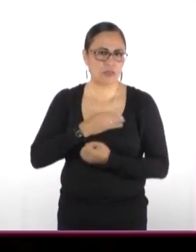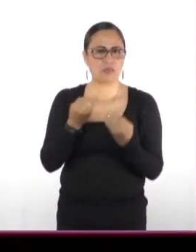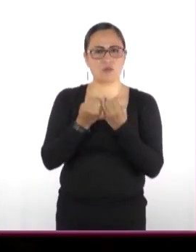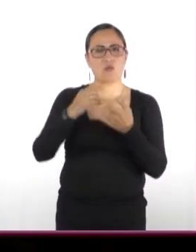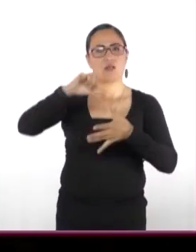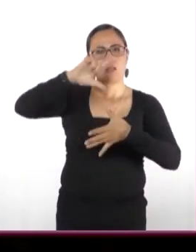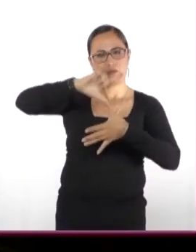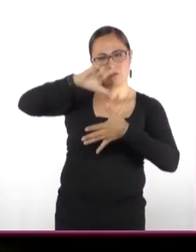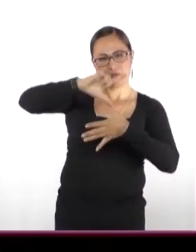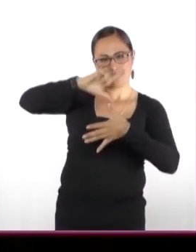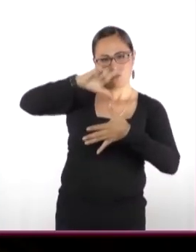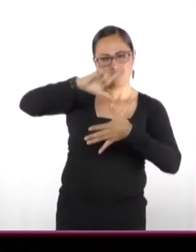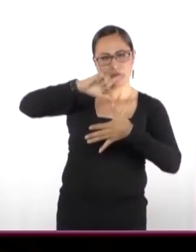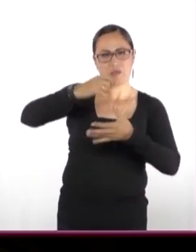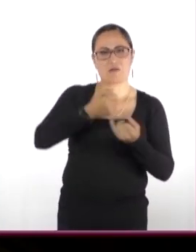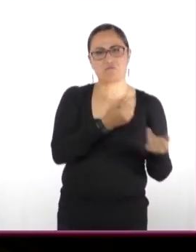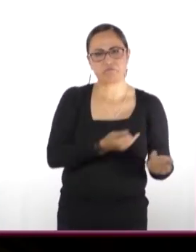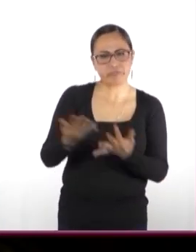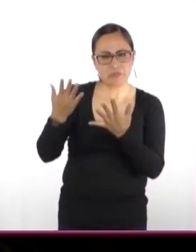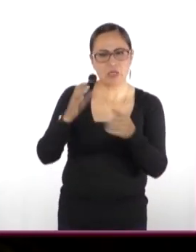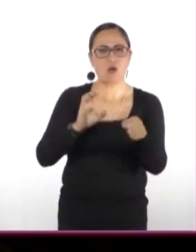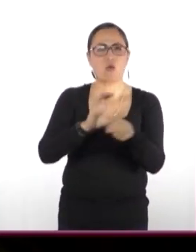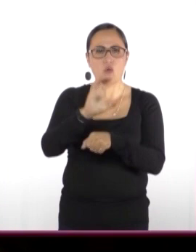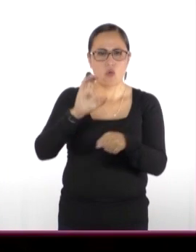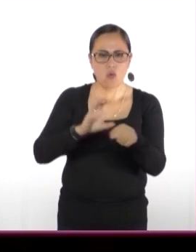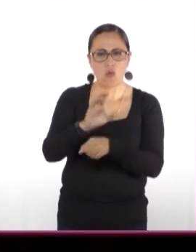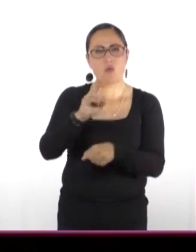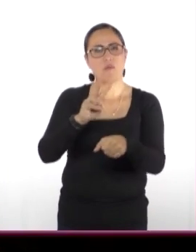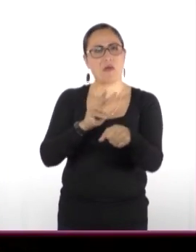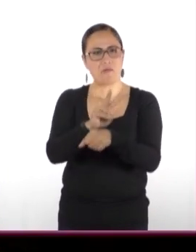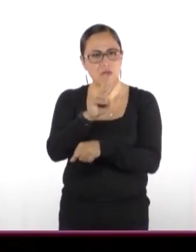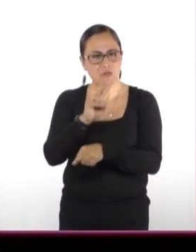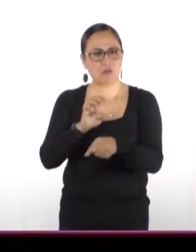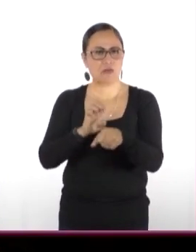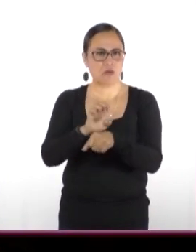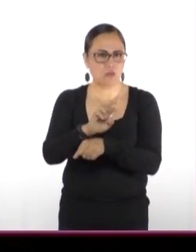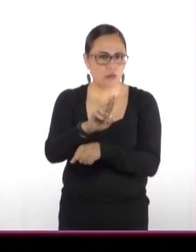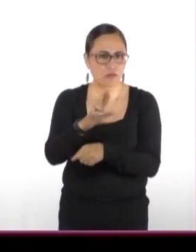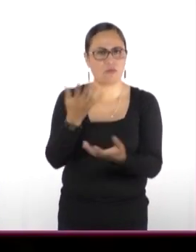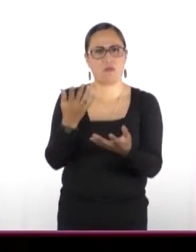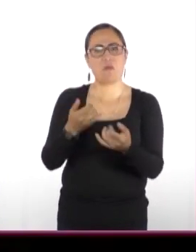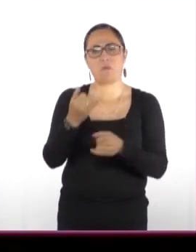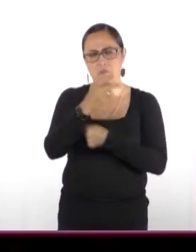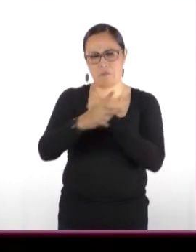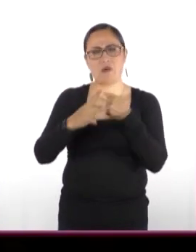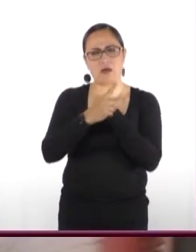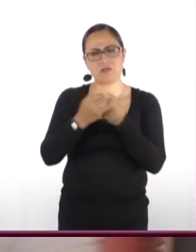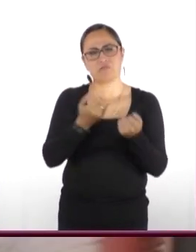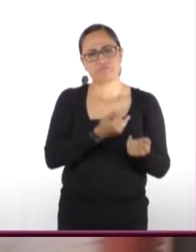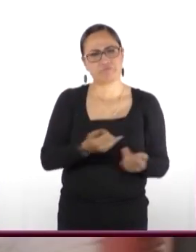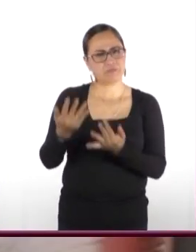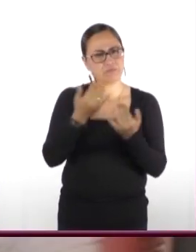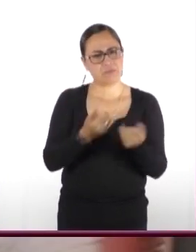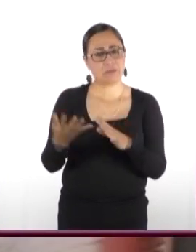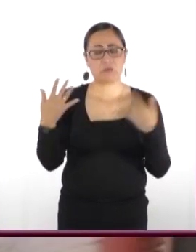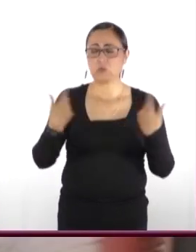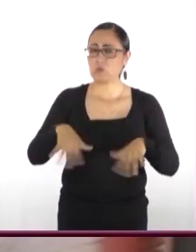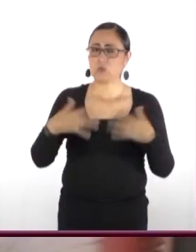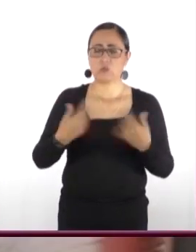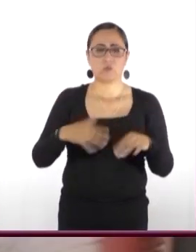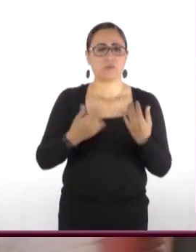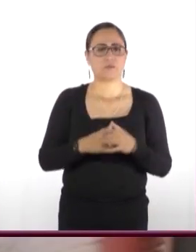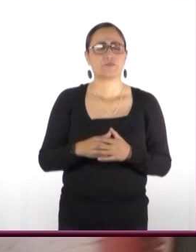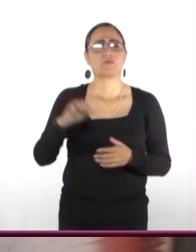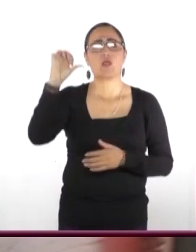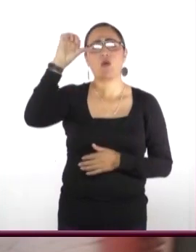a Latinoamérica, pues desde Colombia, Venezuela, Ecuador, sí, a varios países. ¡Wow! ¡Qué increíble!